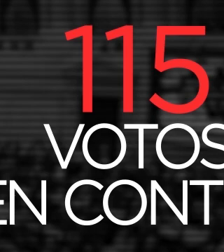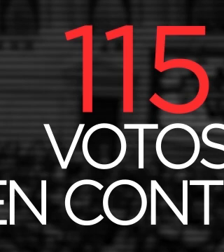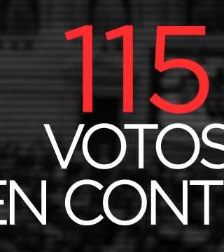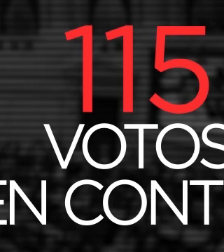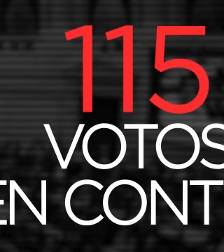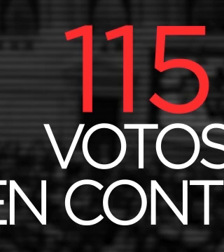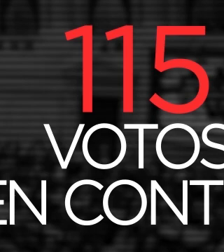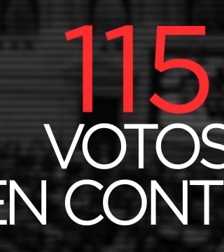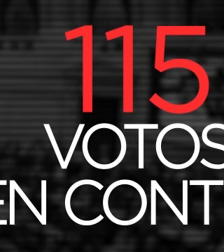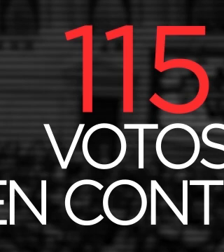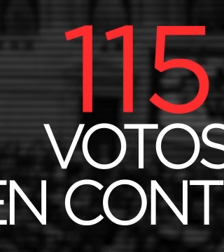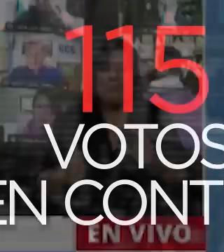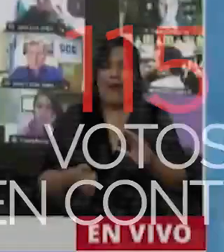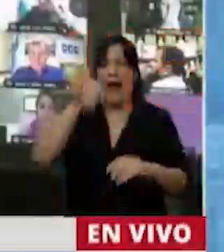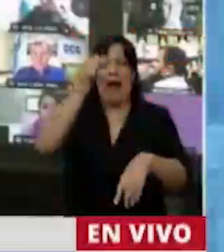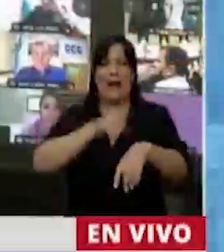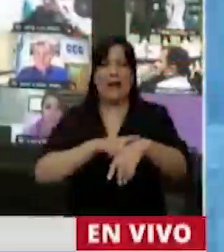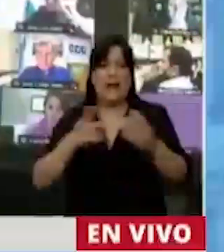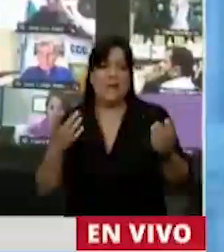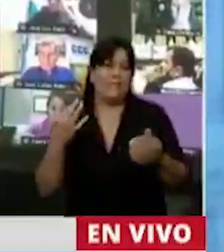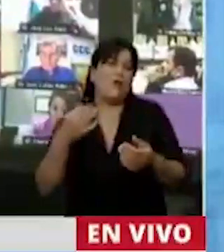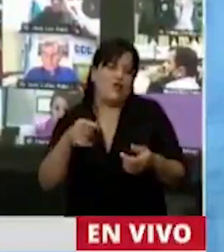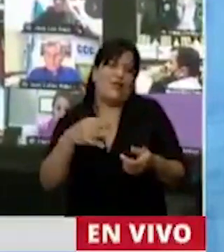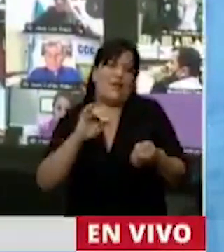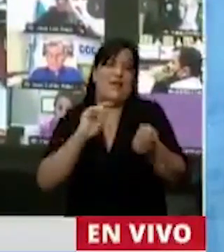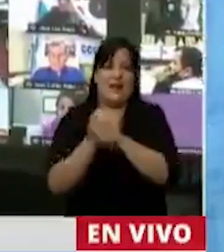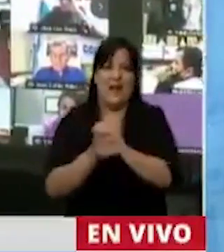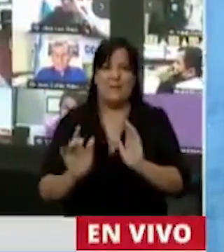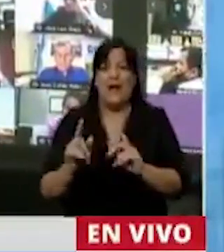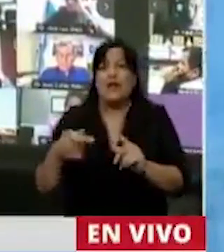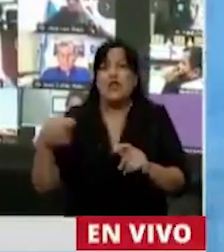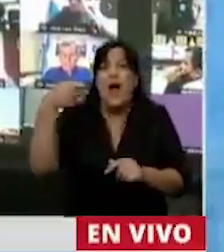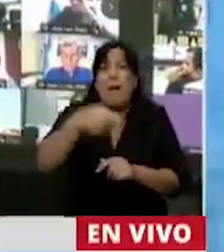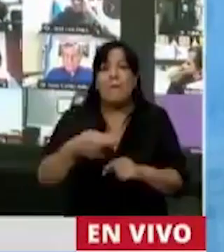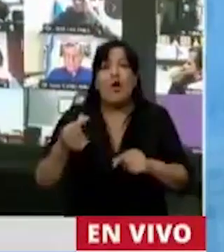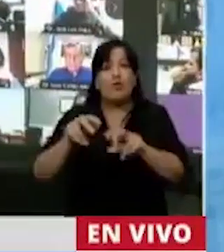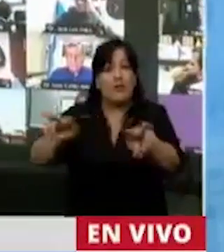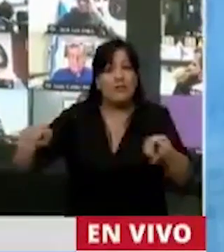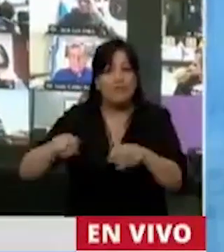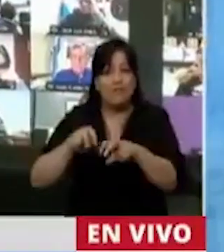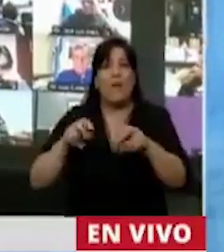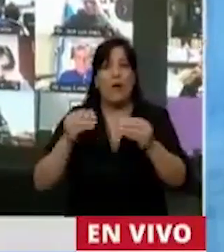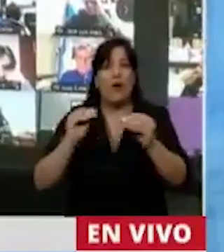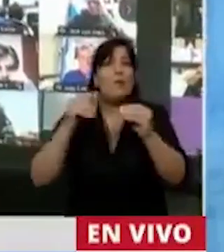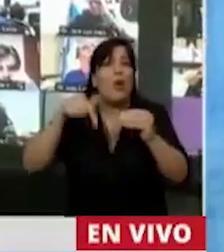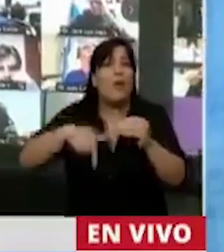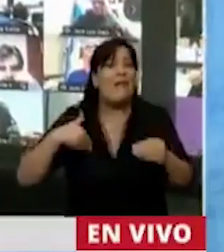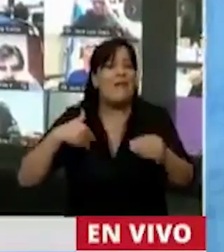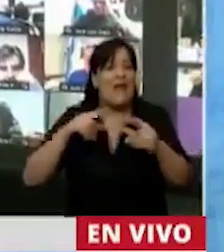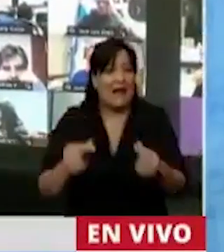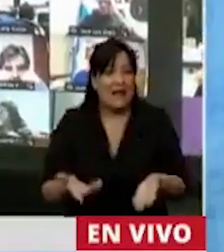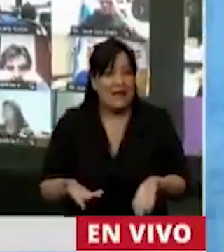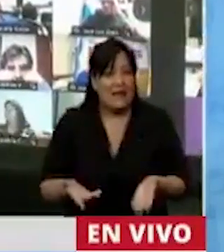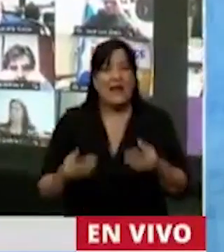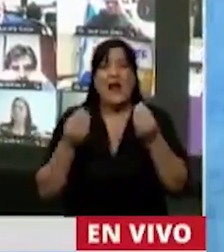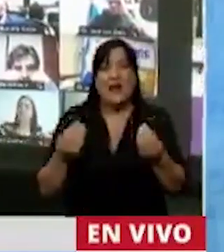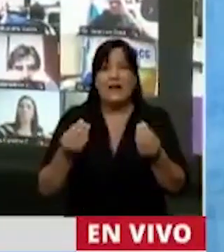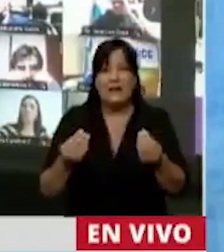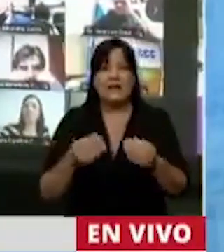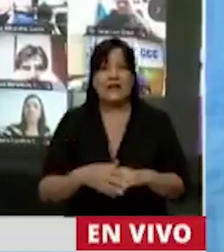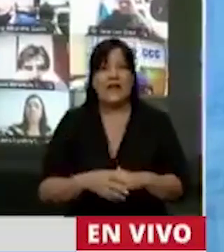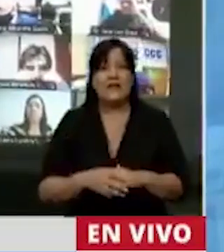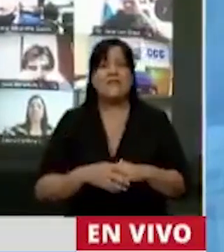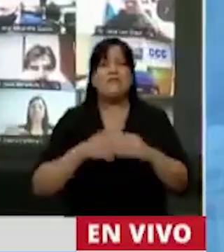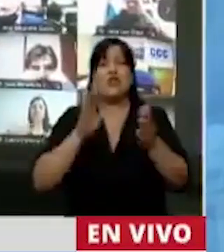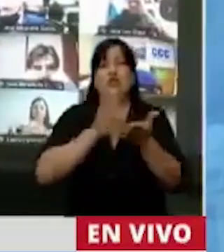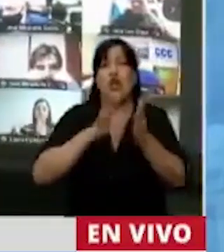busca estigmatizar a los ricos. Mirá. Lo que hace en parte este aporte es ir a financiar algo que es un problema en la Argentina, que es el problema de la tierra y la